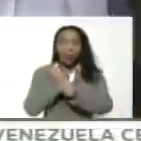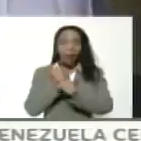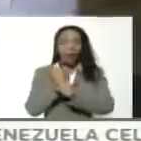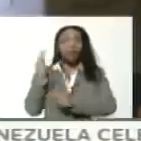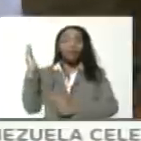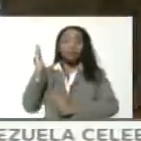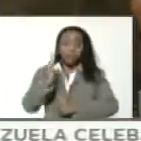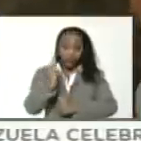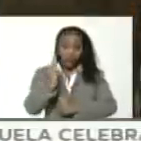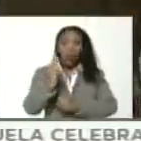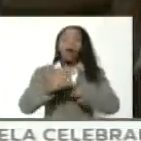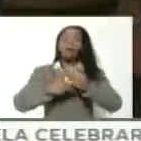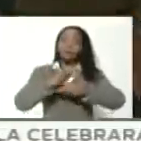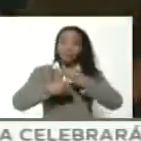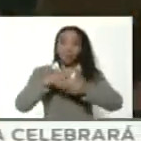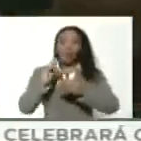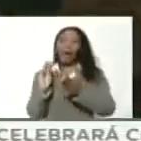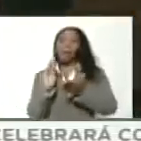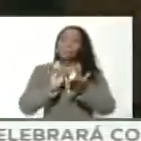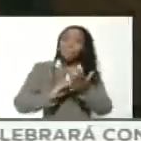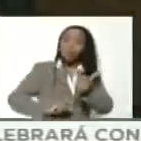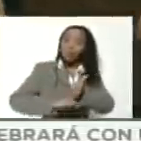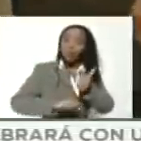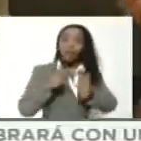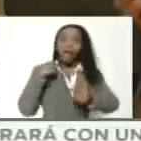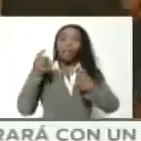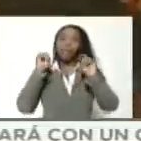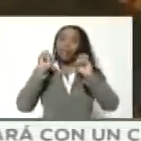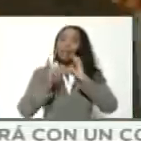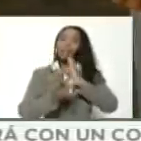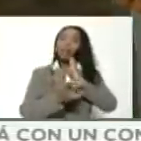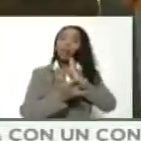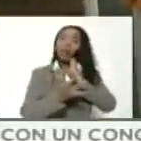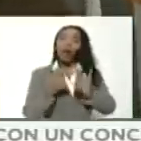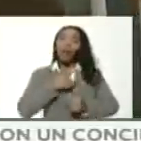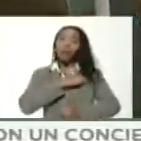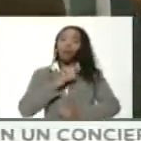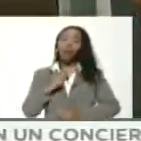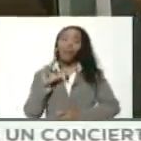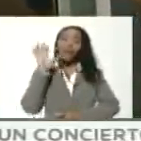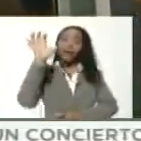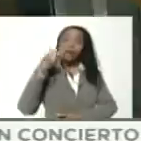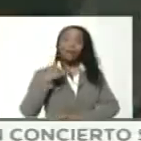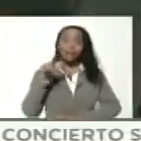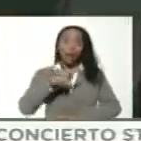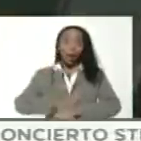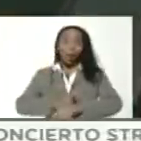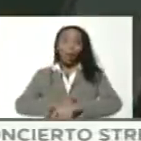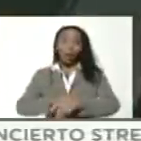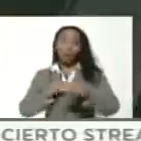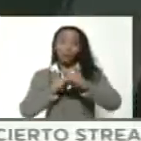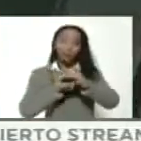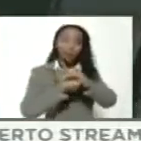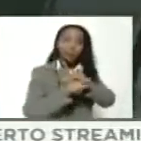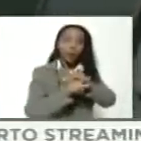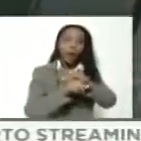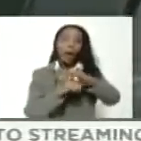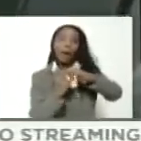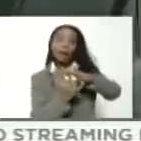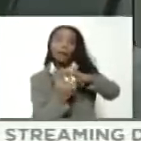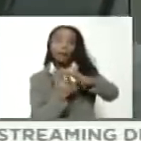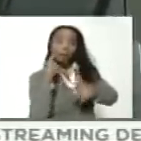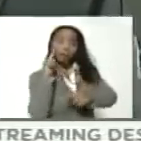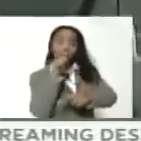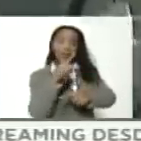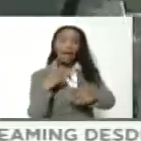viene a realizar un aporte importante en materia tecnológica para nuestro país. A esta hora hace el ingreso a las instalaciones de esta planta